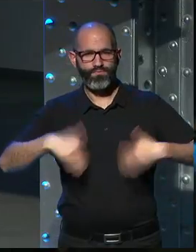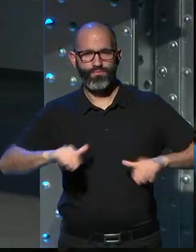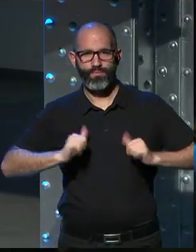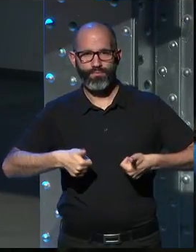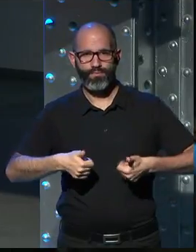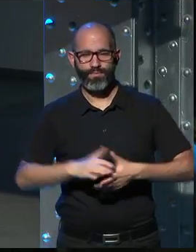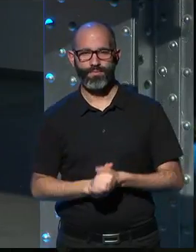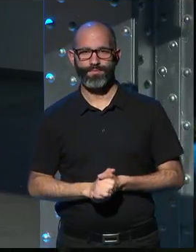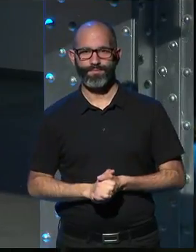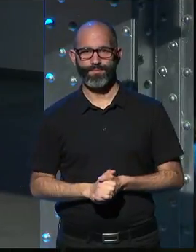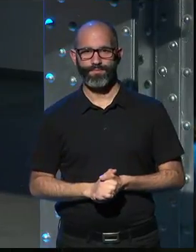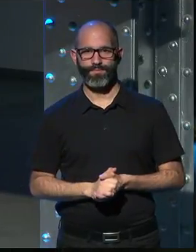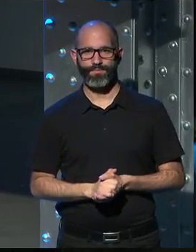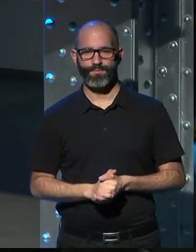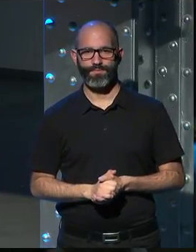Gracias.